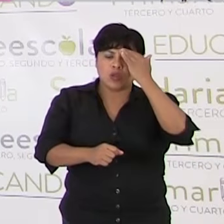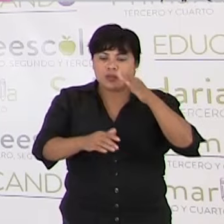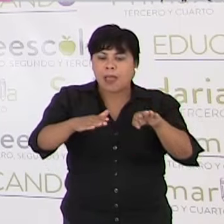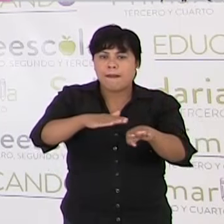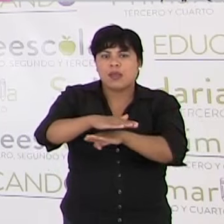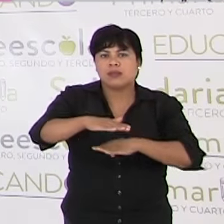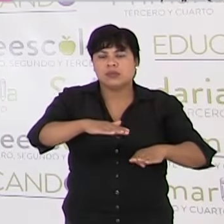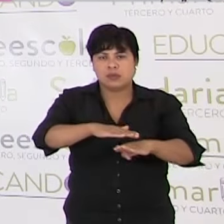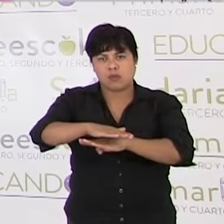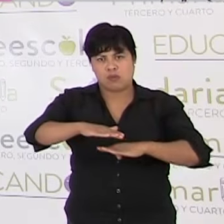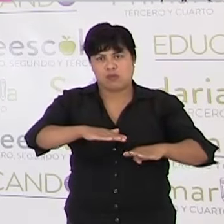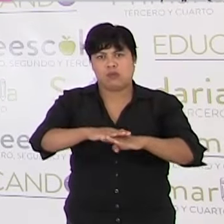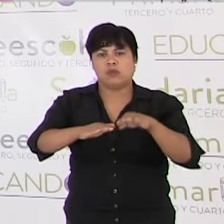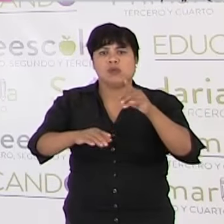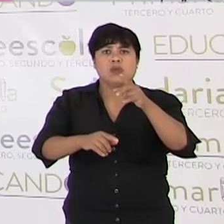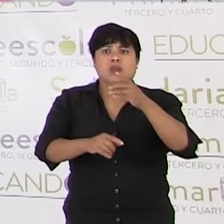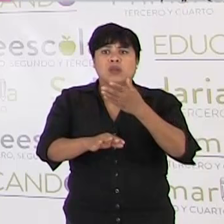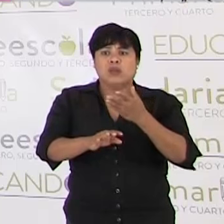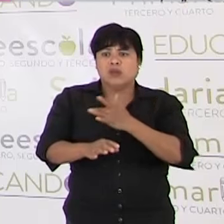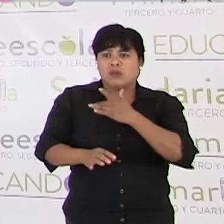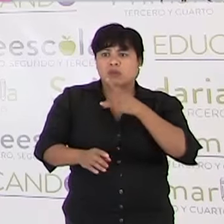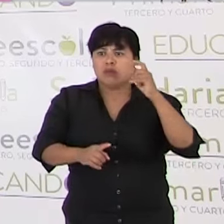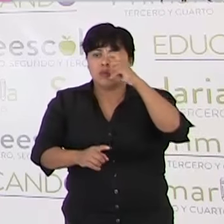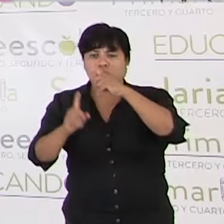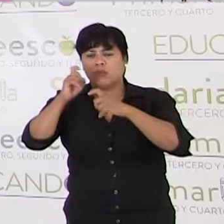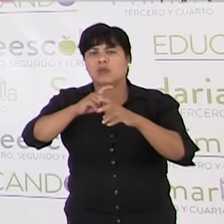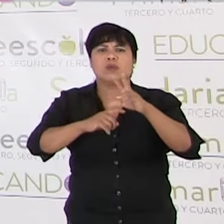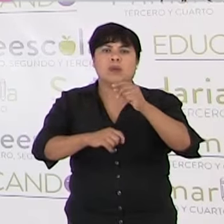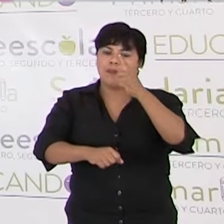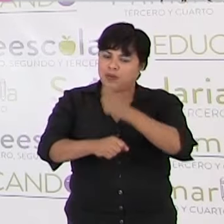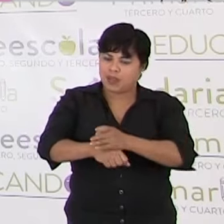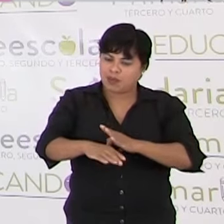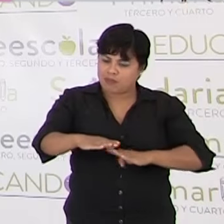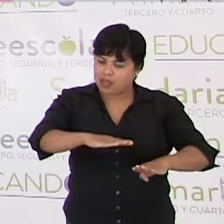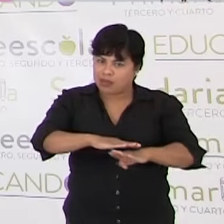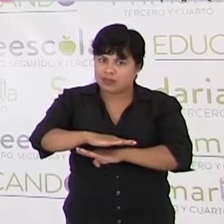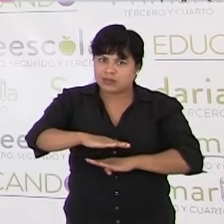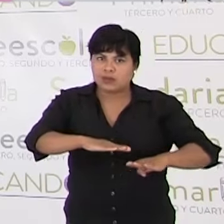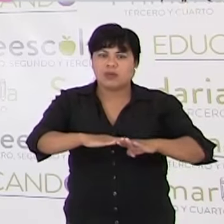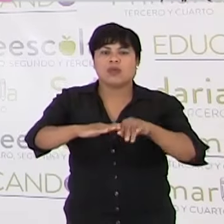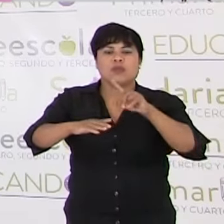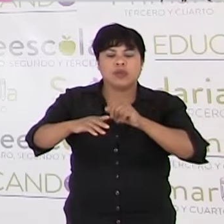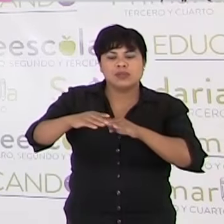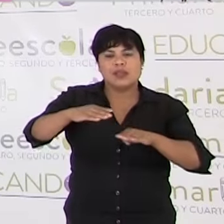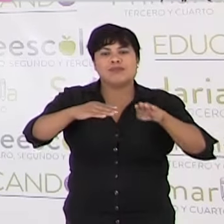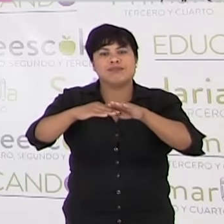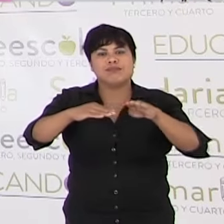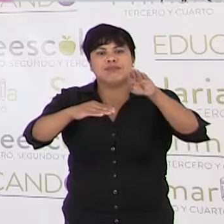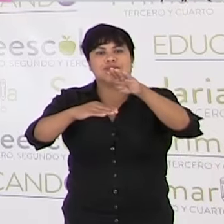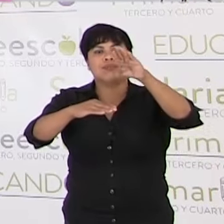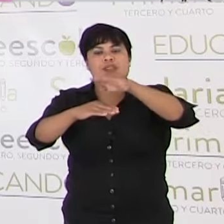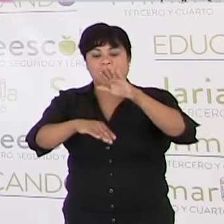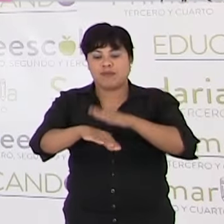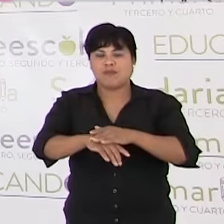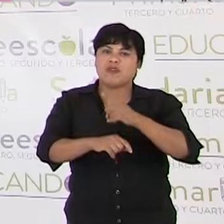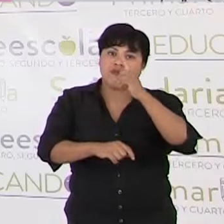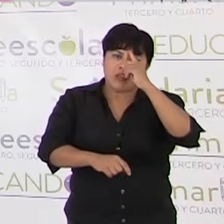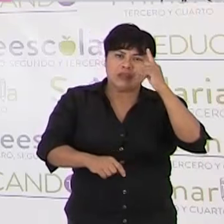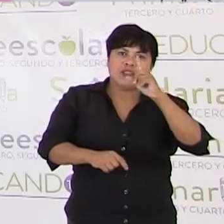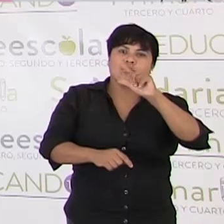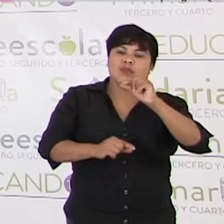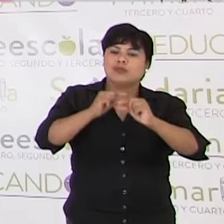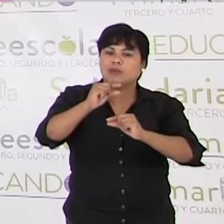términos complicados. Primero se empieza de lo básico o de lo fácil a lo más difícil, de lo